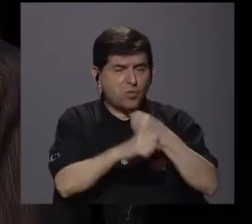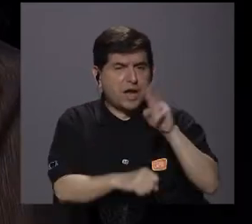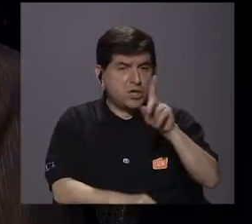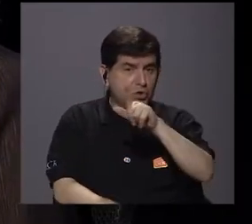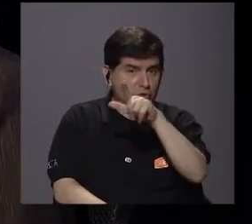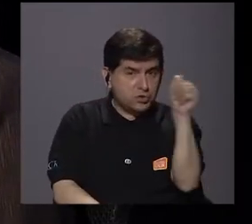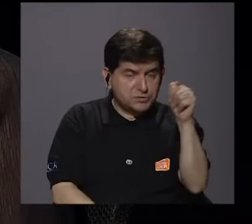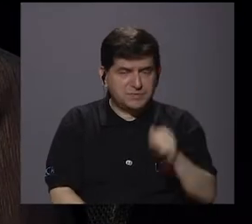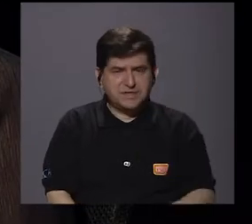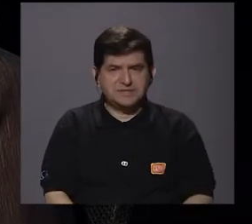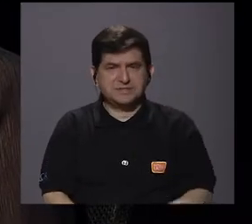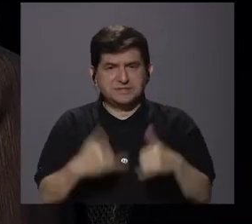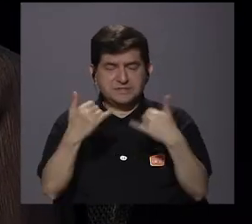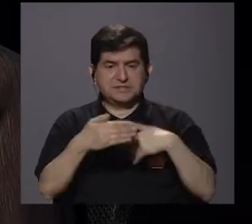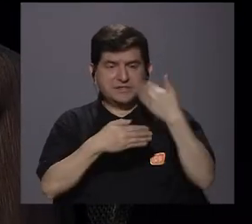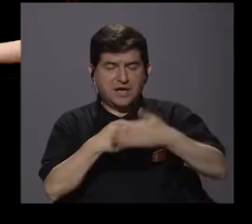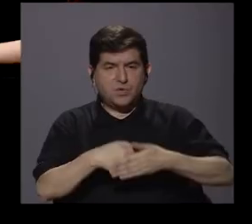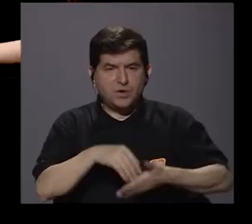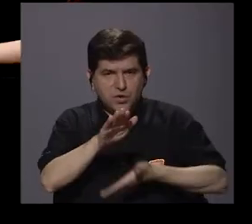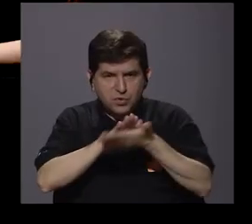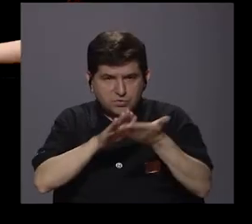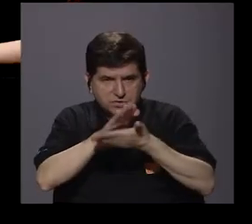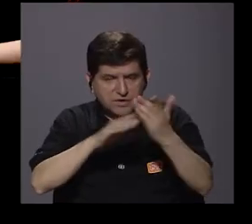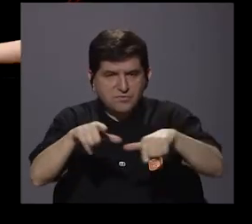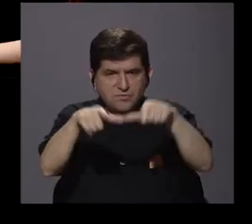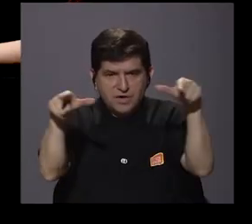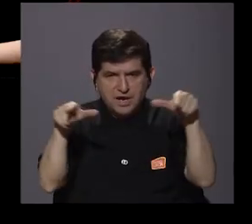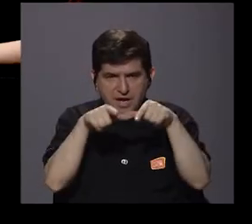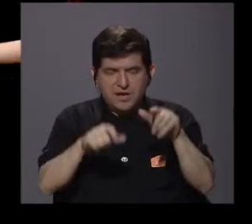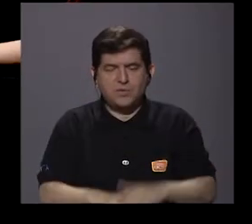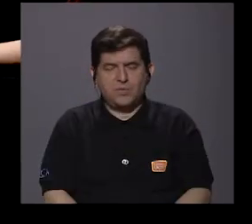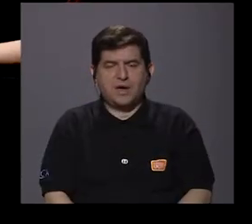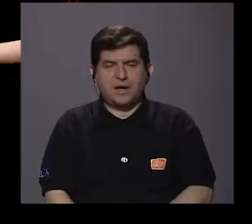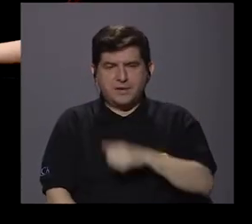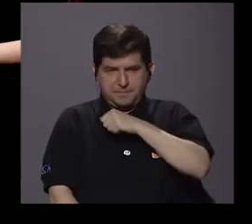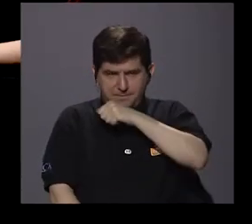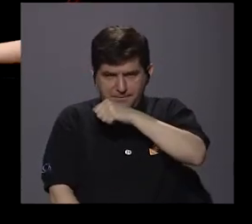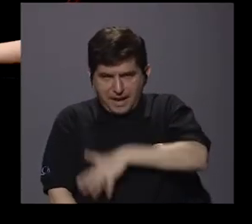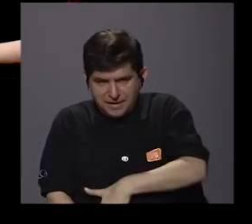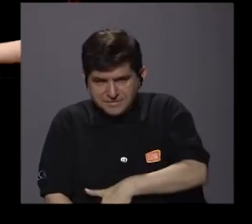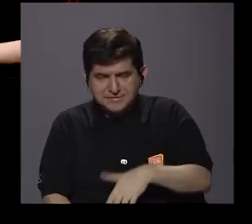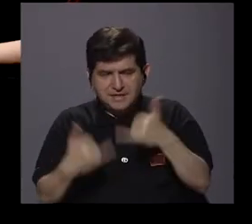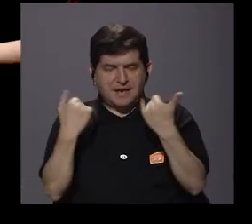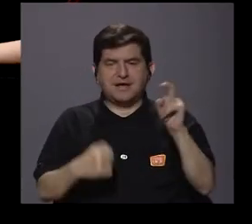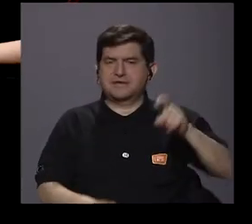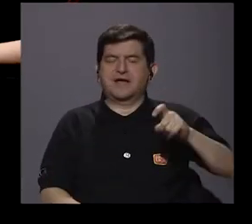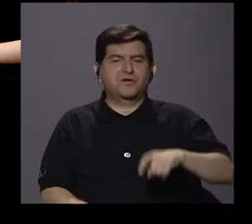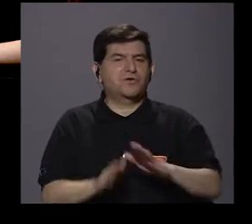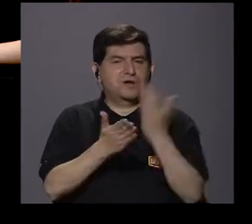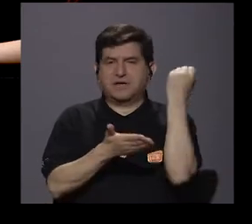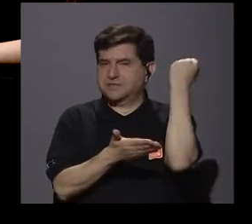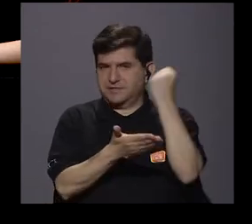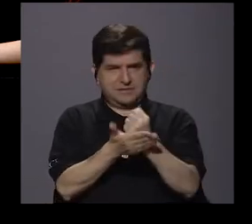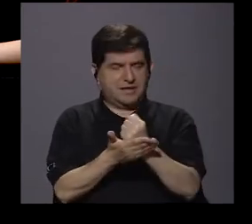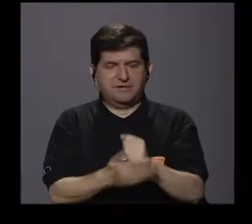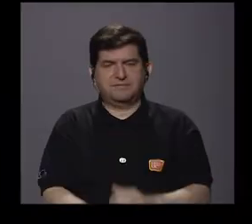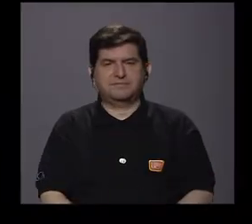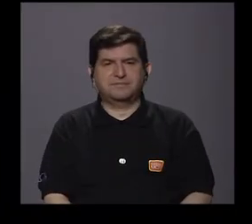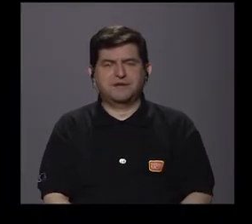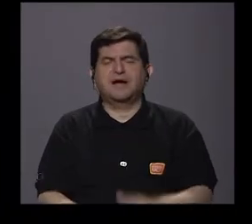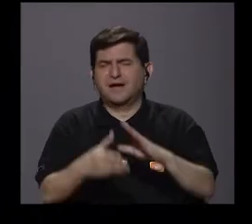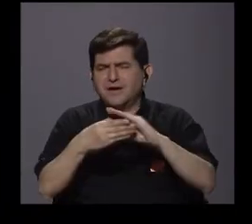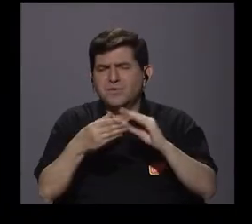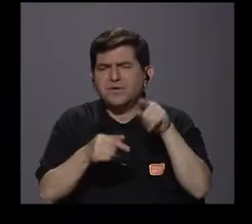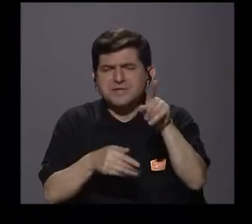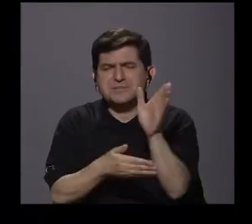Eso quiere decir, correcto, que ya luego usted se desplazó a un territorio palestino donde ya usted no necesitaba visa para, correcto, moverse. Cuénteme